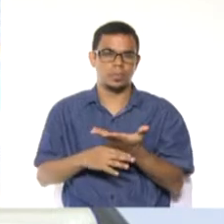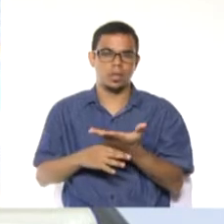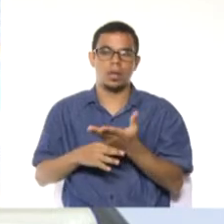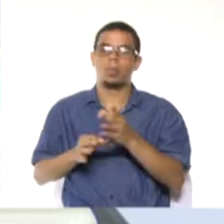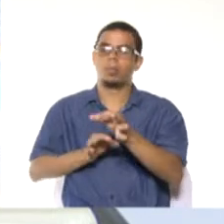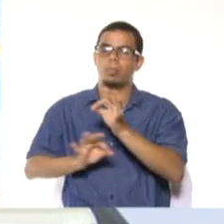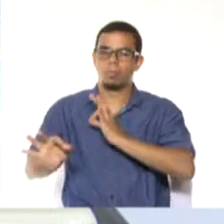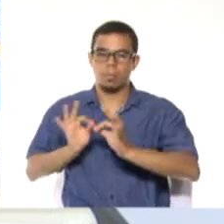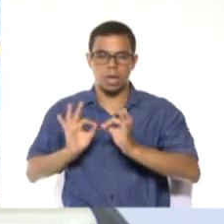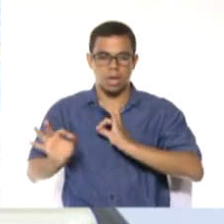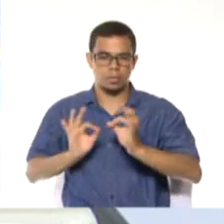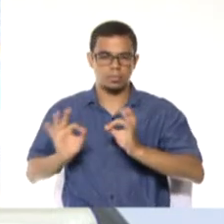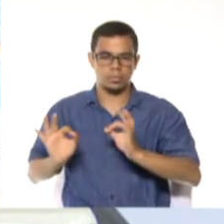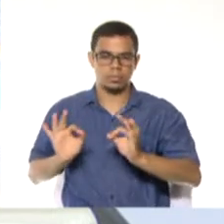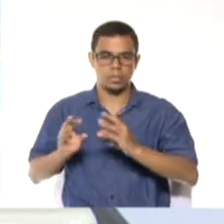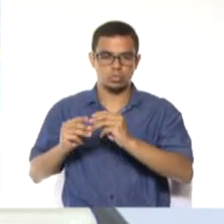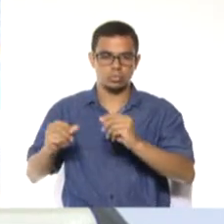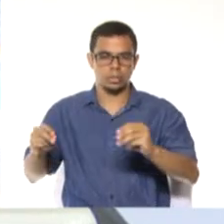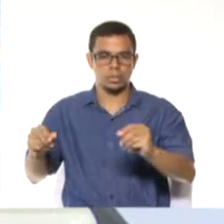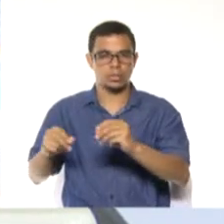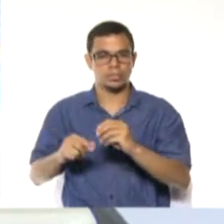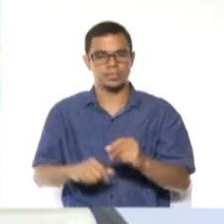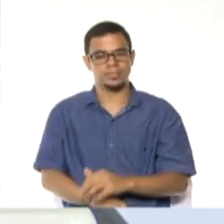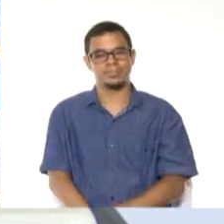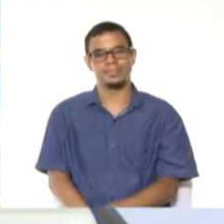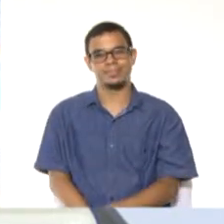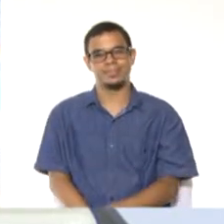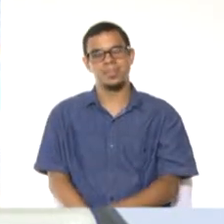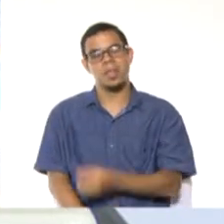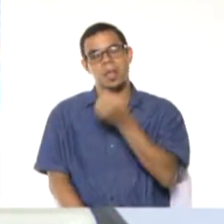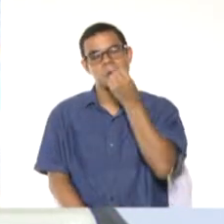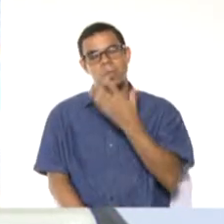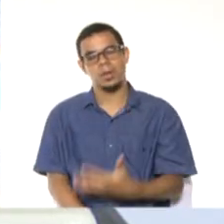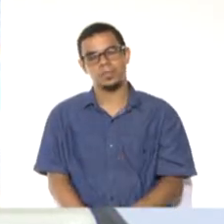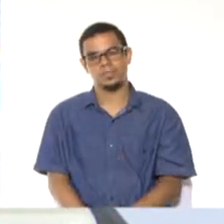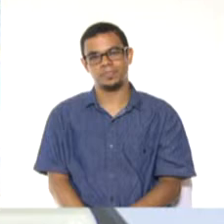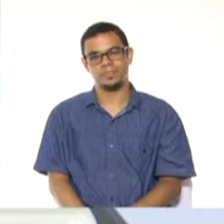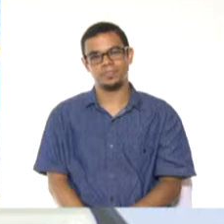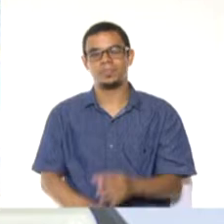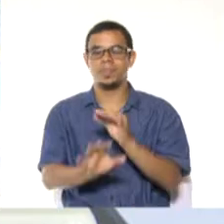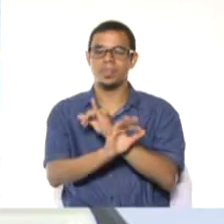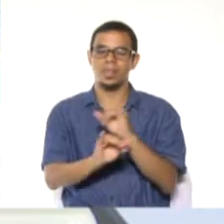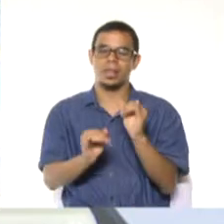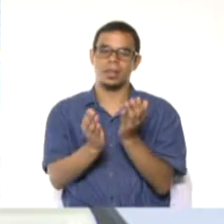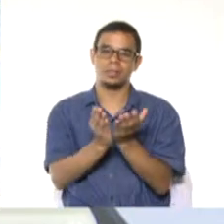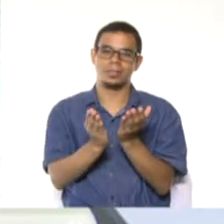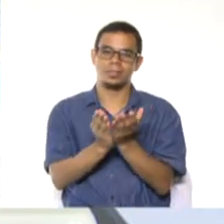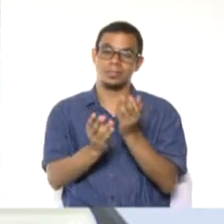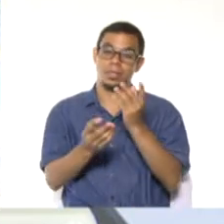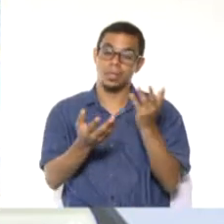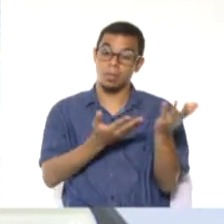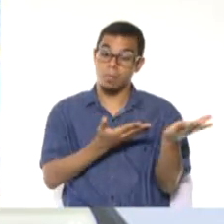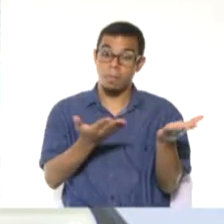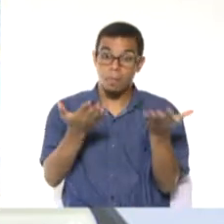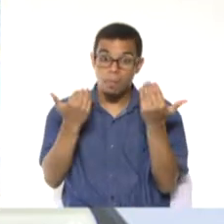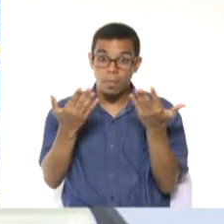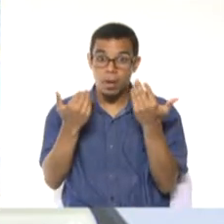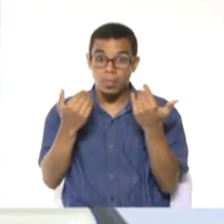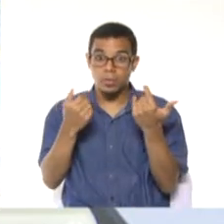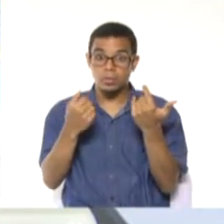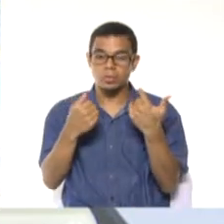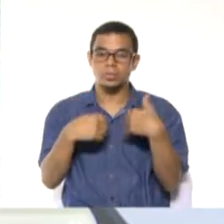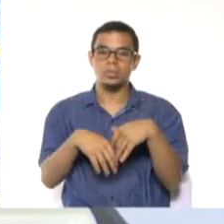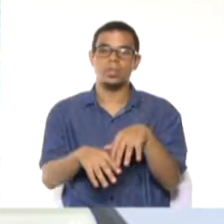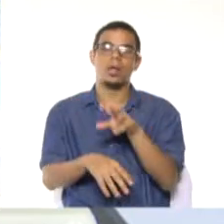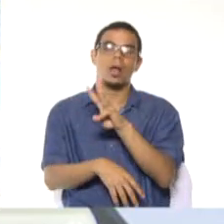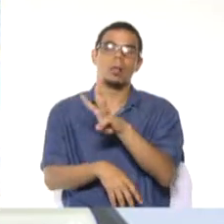la preparación de dicha tierra. Muy bien, entonces, con estos jóvenes culminamos invitándolos a que pueden visitar